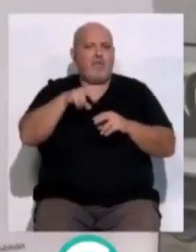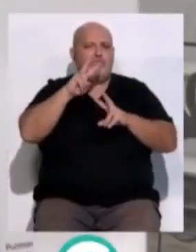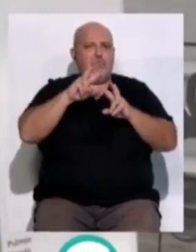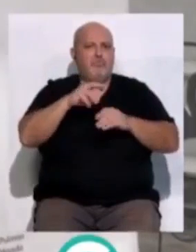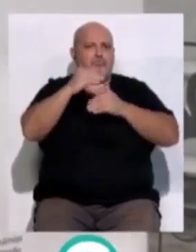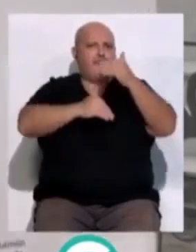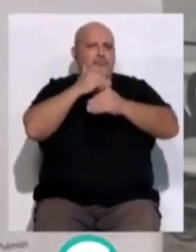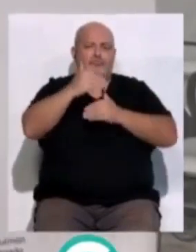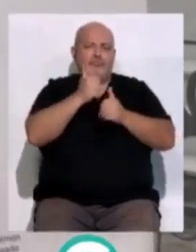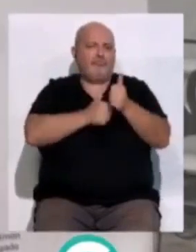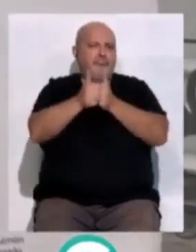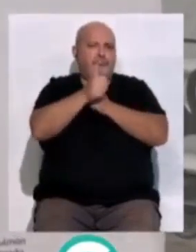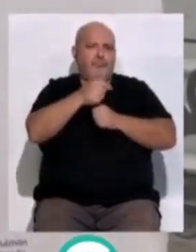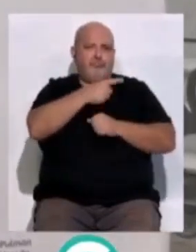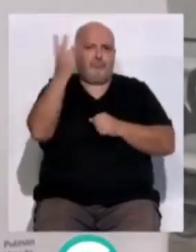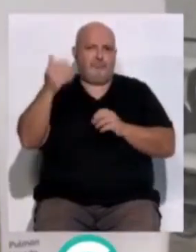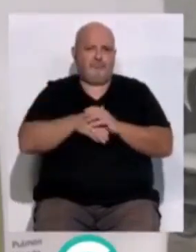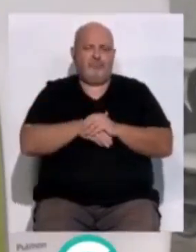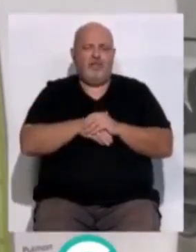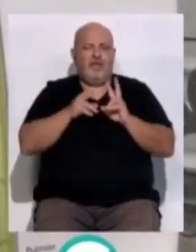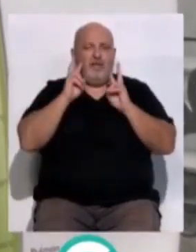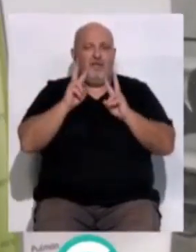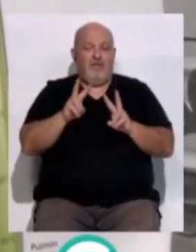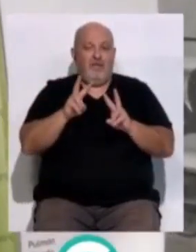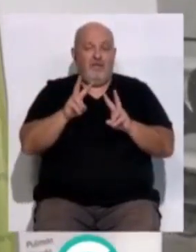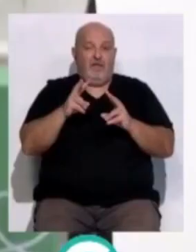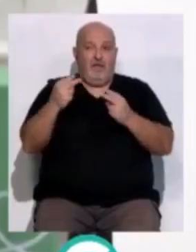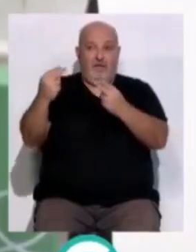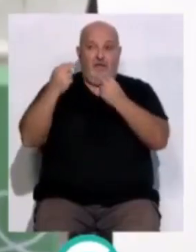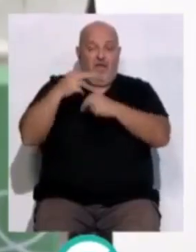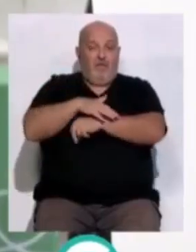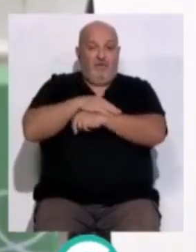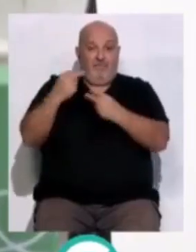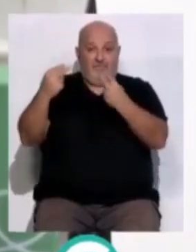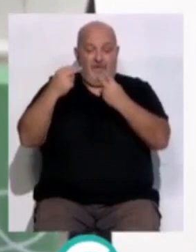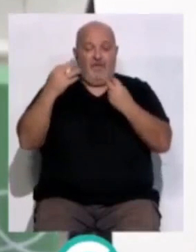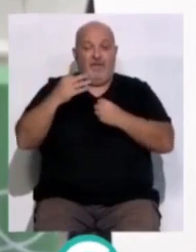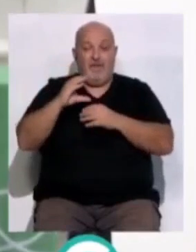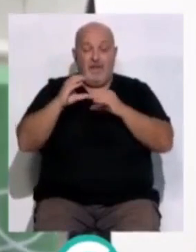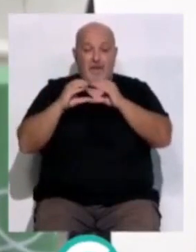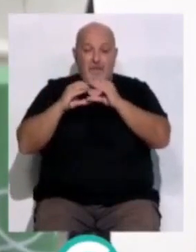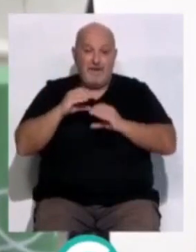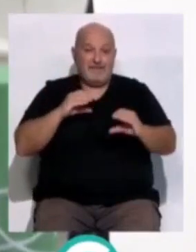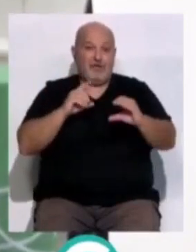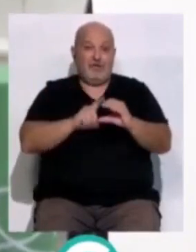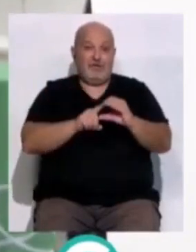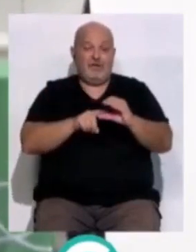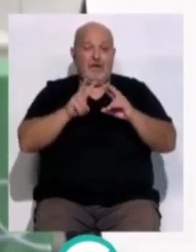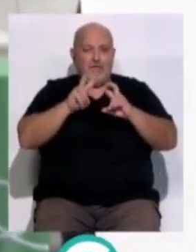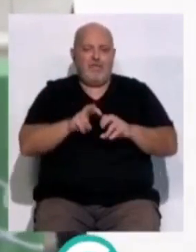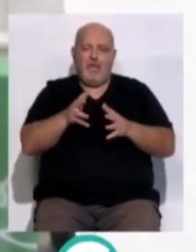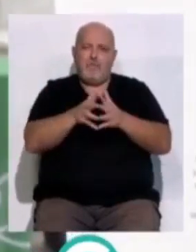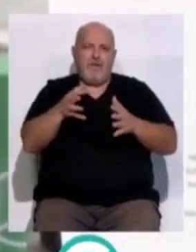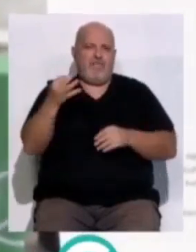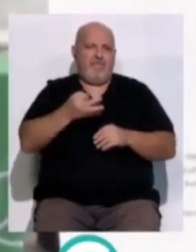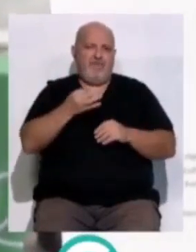investigación es una prioridad. Y hacer ver a la administración pública que la inversión en investigación tiene que